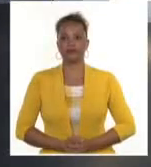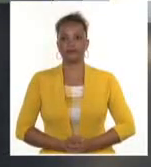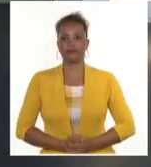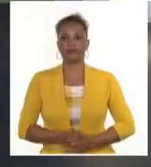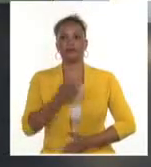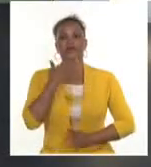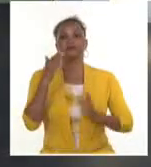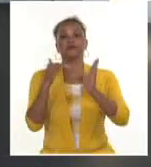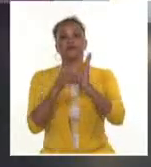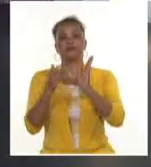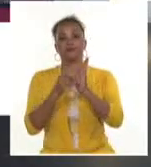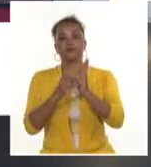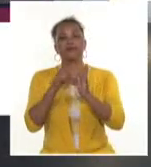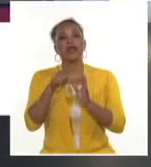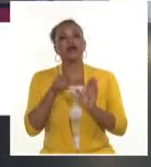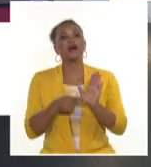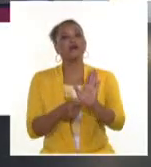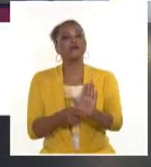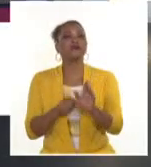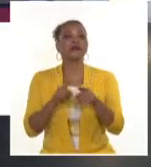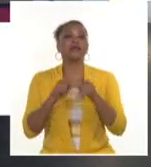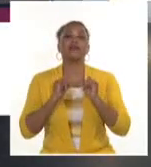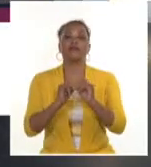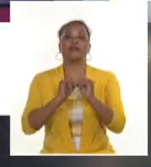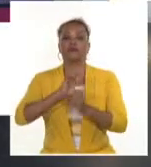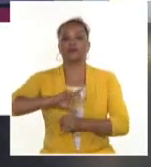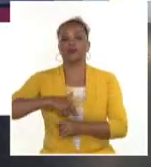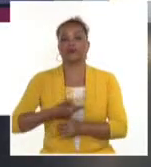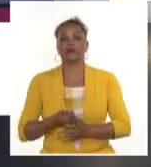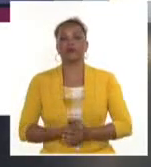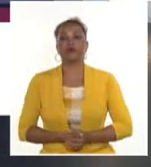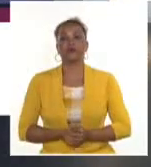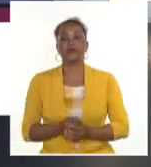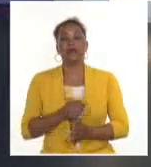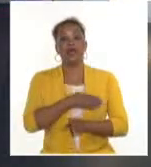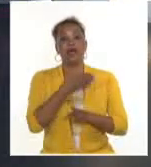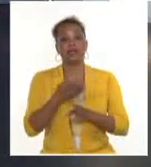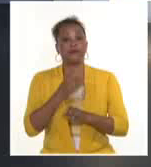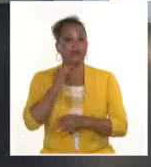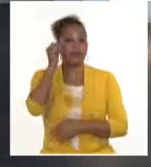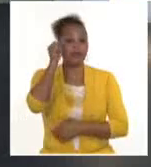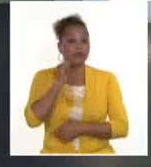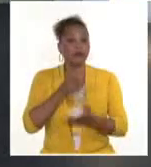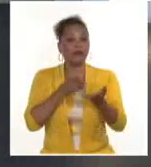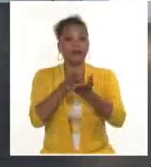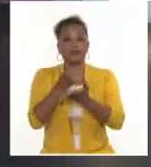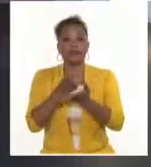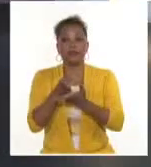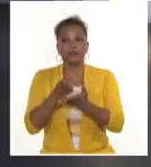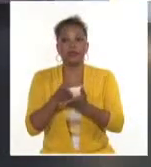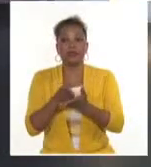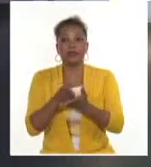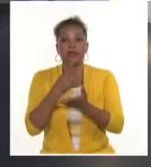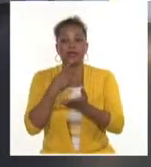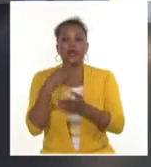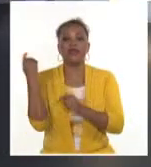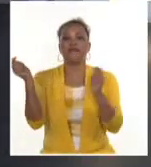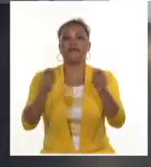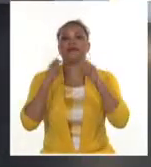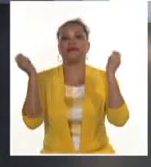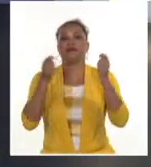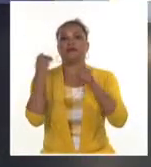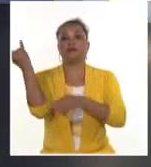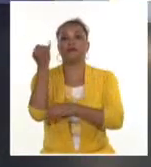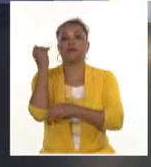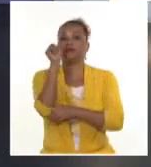Buenas tardes El tema lo indica tiempo de información cultural Hasta mañana sábado continuarán las presentaciones del Festival Internacional de